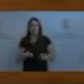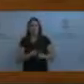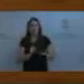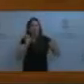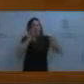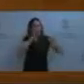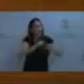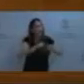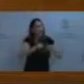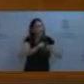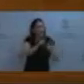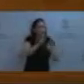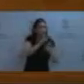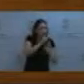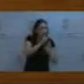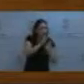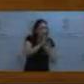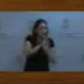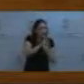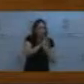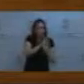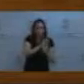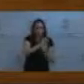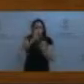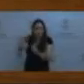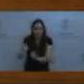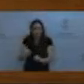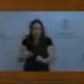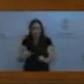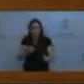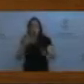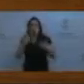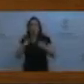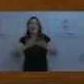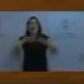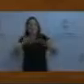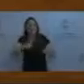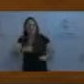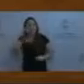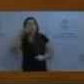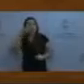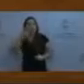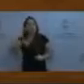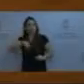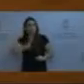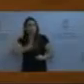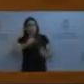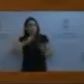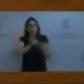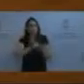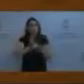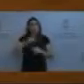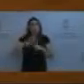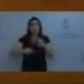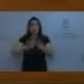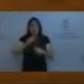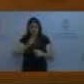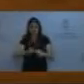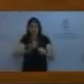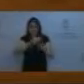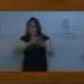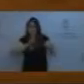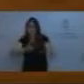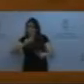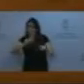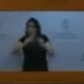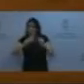de tapadillo. Hay que defender las cosas, y nosotros estamos orgullosos de haber aminorado el impuesto de sucesiones a la inmensa mayoría